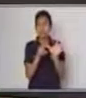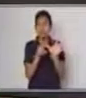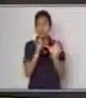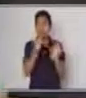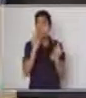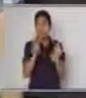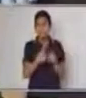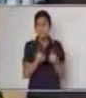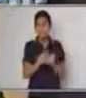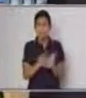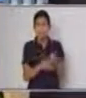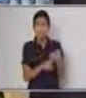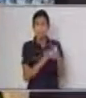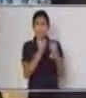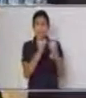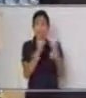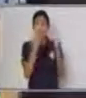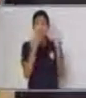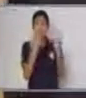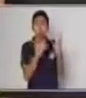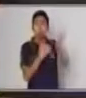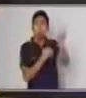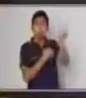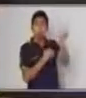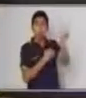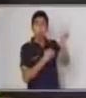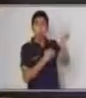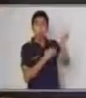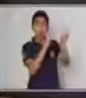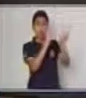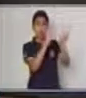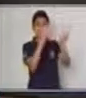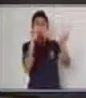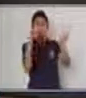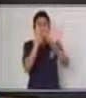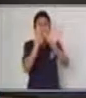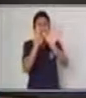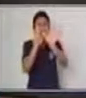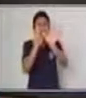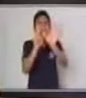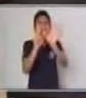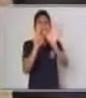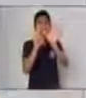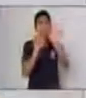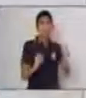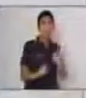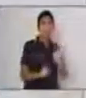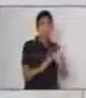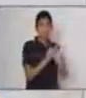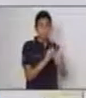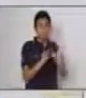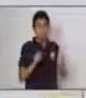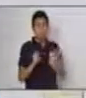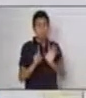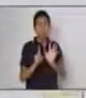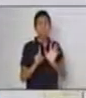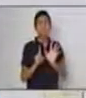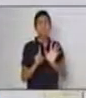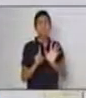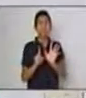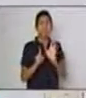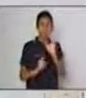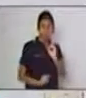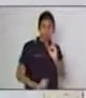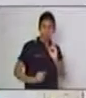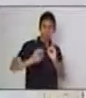aparece en ambas tablas. Por lo tanto, el 6 también es un múltiplo común de 2 y de